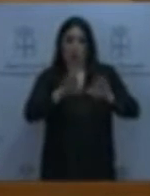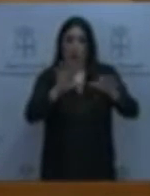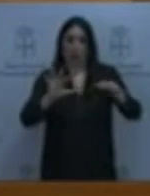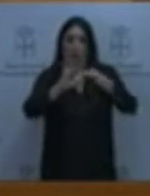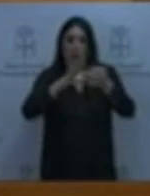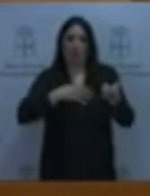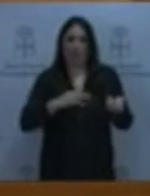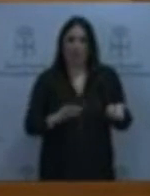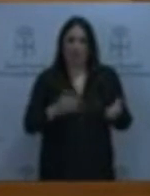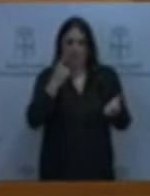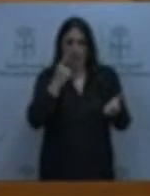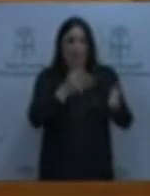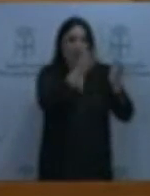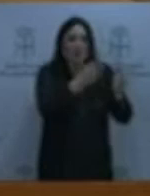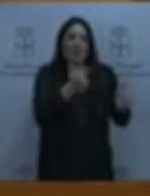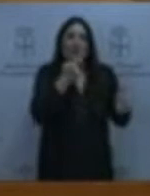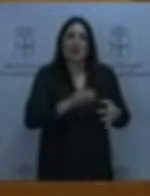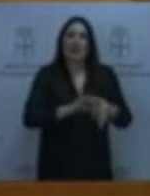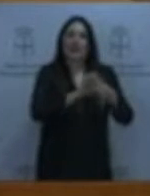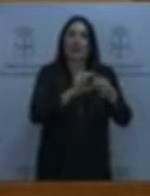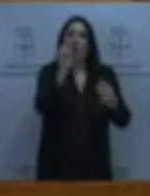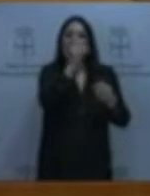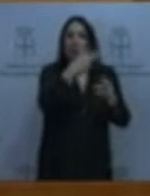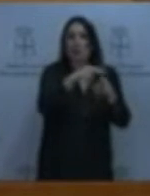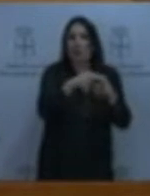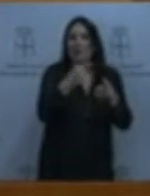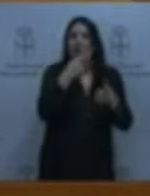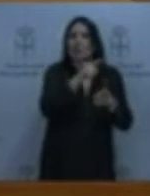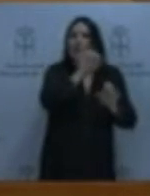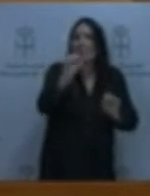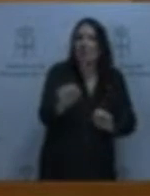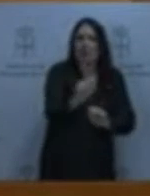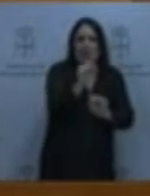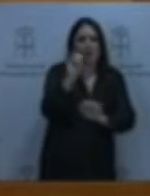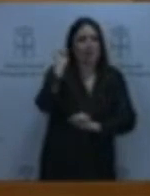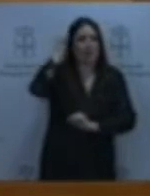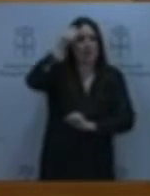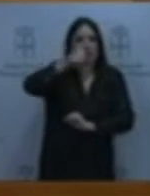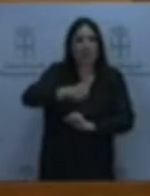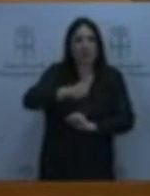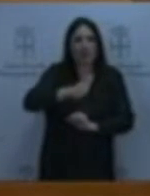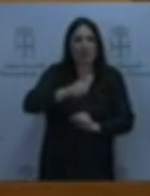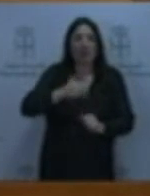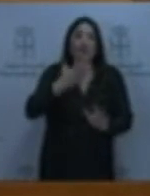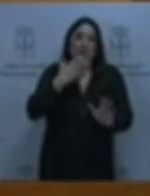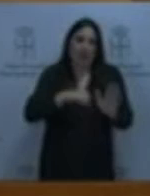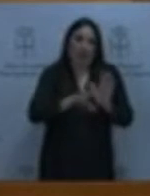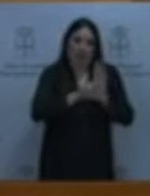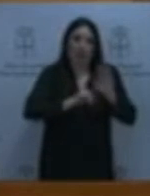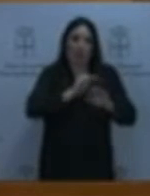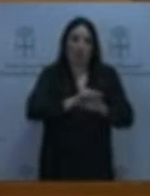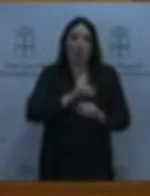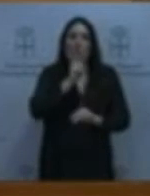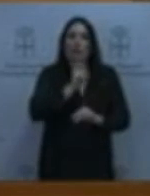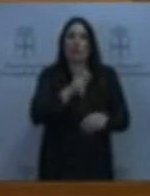me explico. Usted decía, en relación a su posición política en este asunto, que ha defendido siempre y defiende, en la medida en que sea legalmente posible, que una fundación